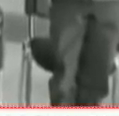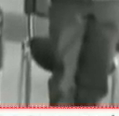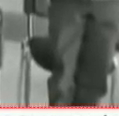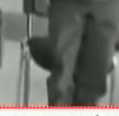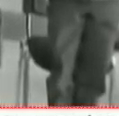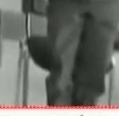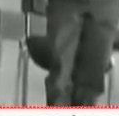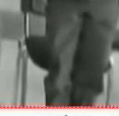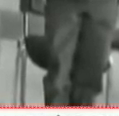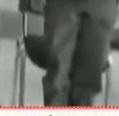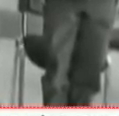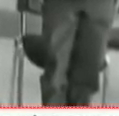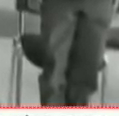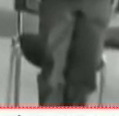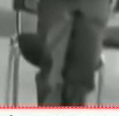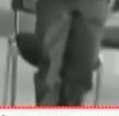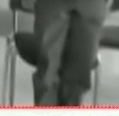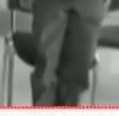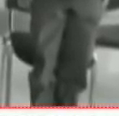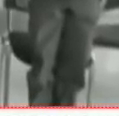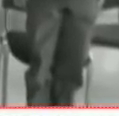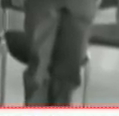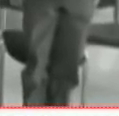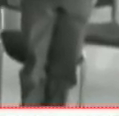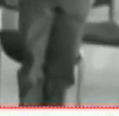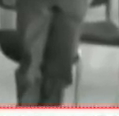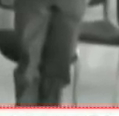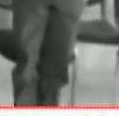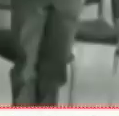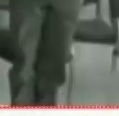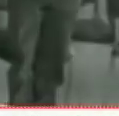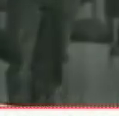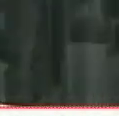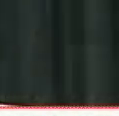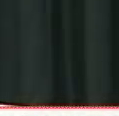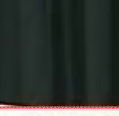a la República, los abandonan a su suerte.